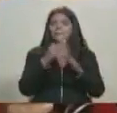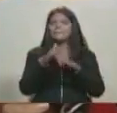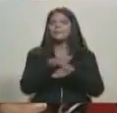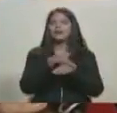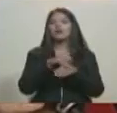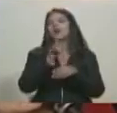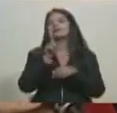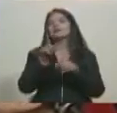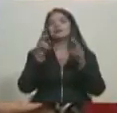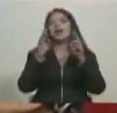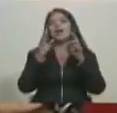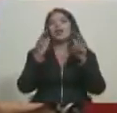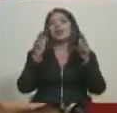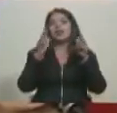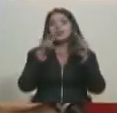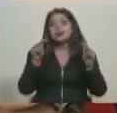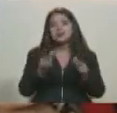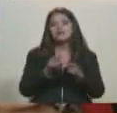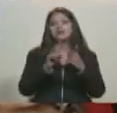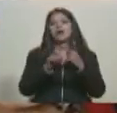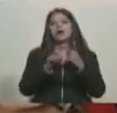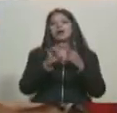Así ocurrió en Libia, así ocurrió en Irak.